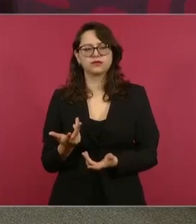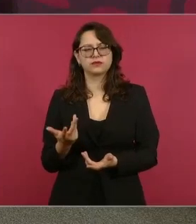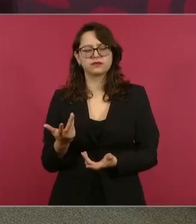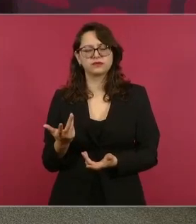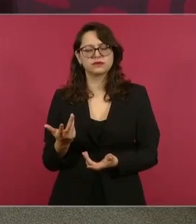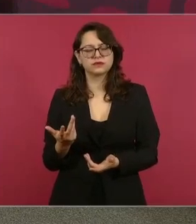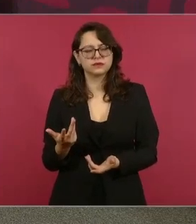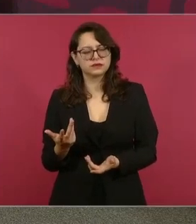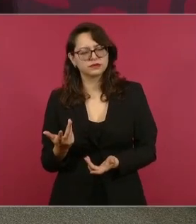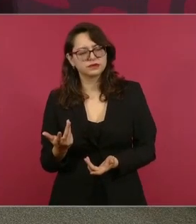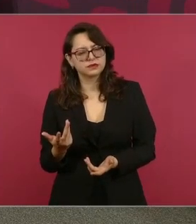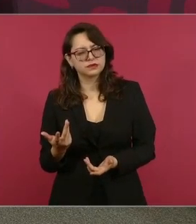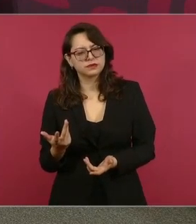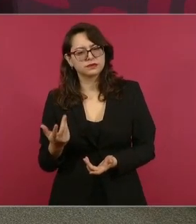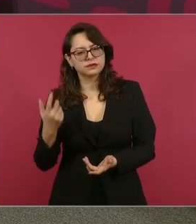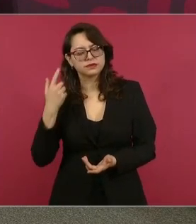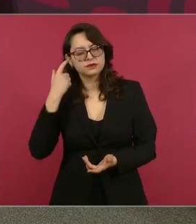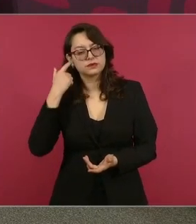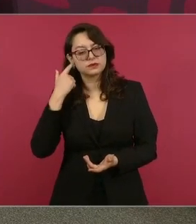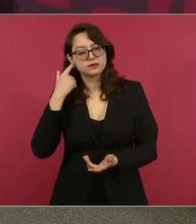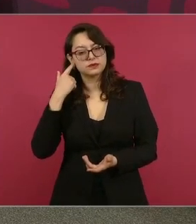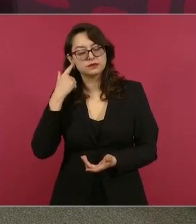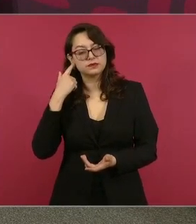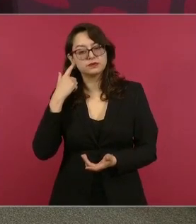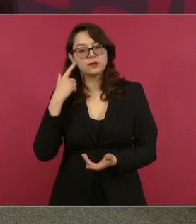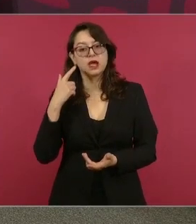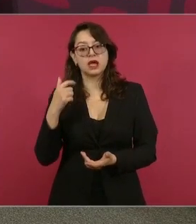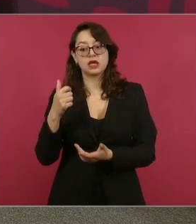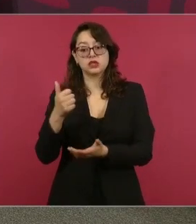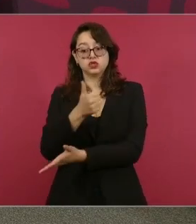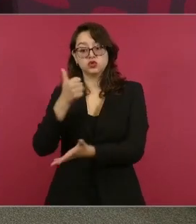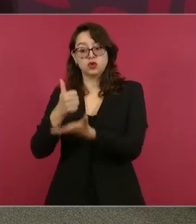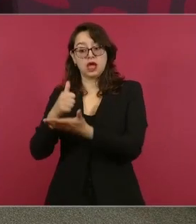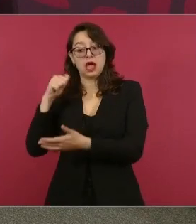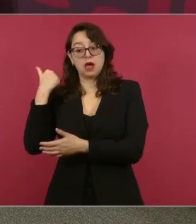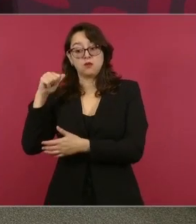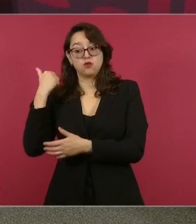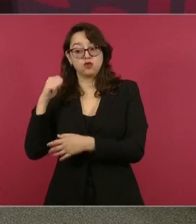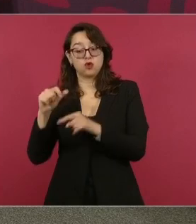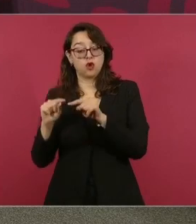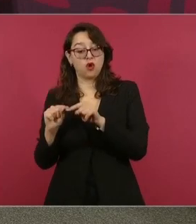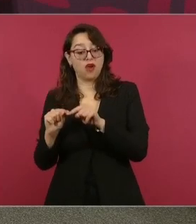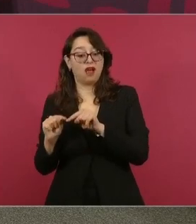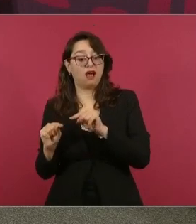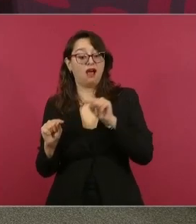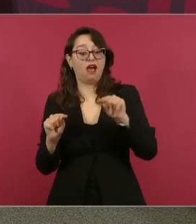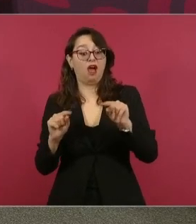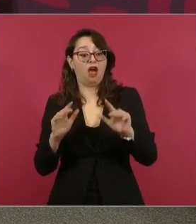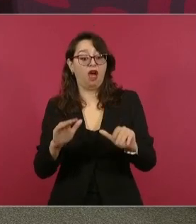puntos fuera de la ciudad de Acapulco que nos permitieran